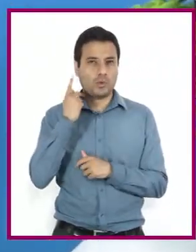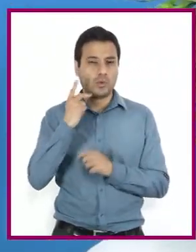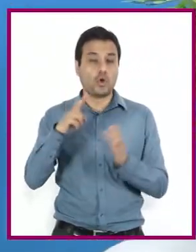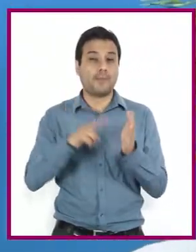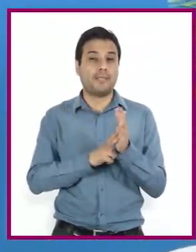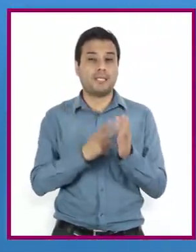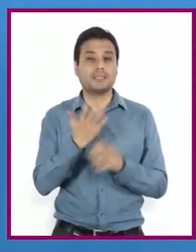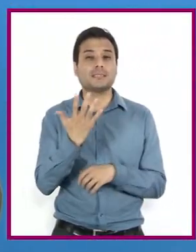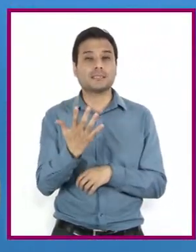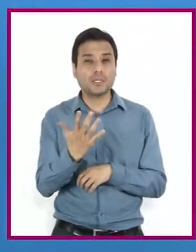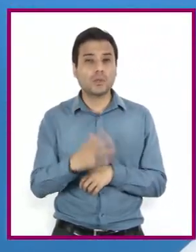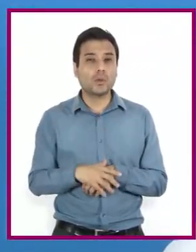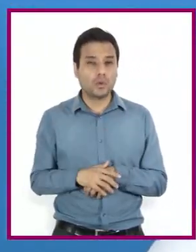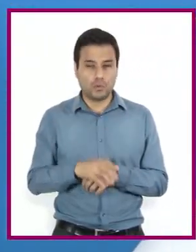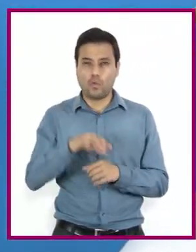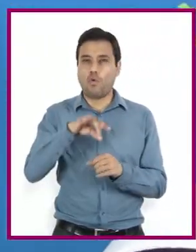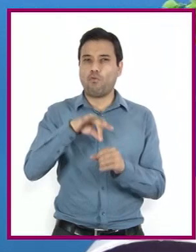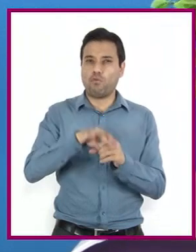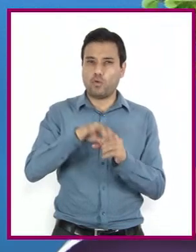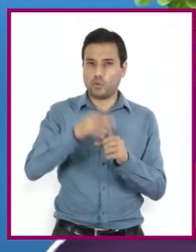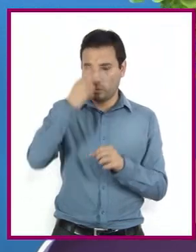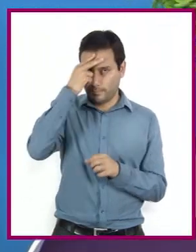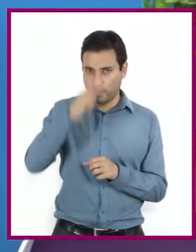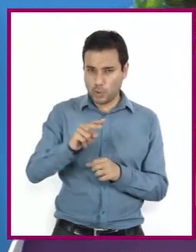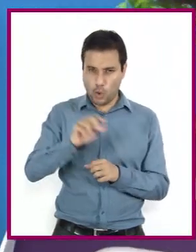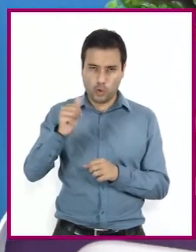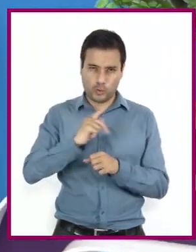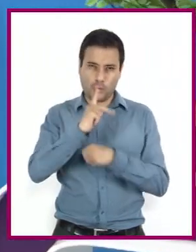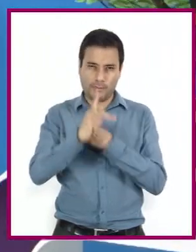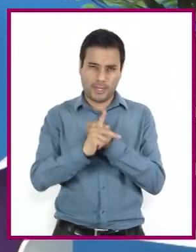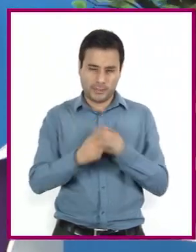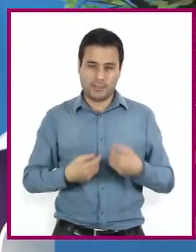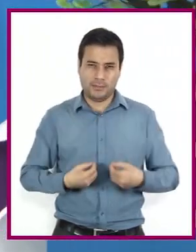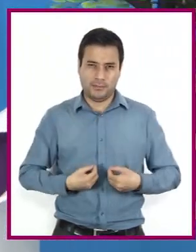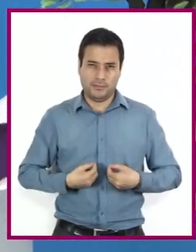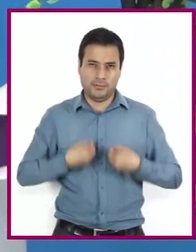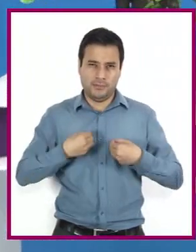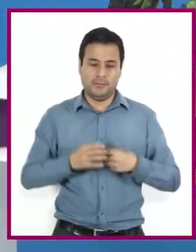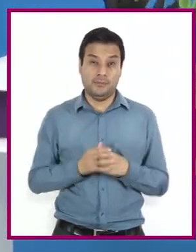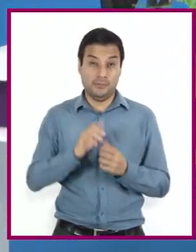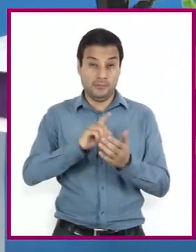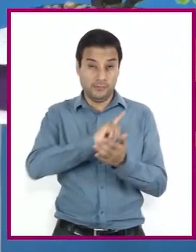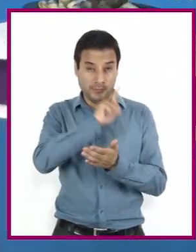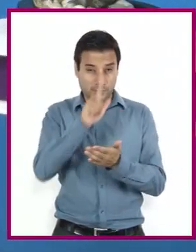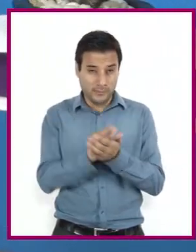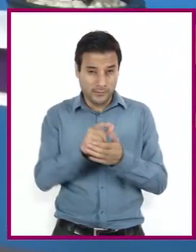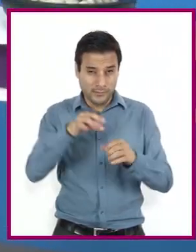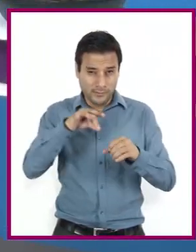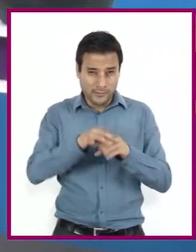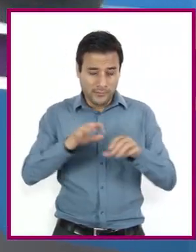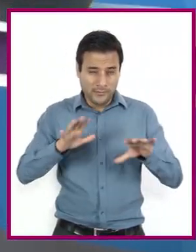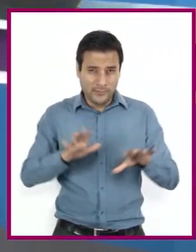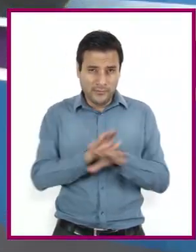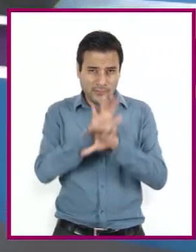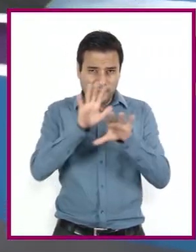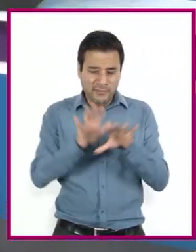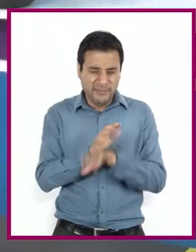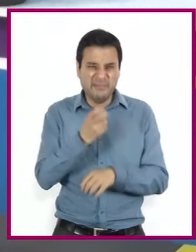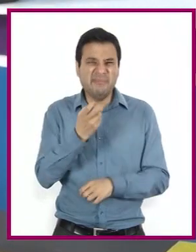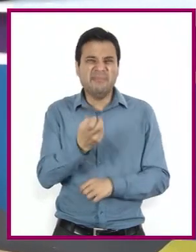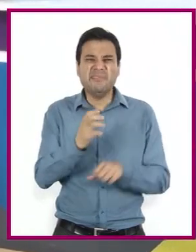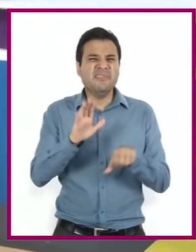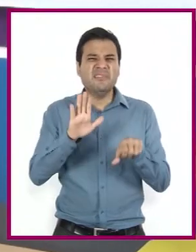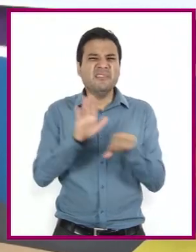para regular el voto de los mexicanos en el extranjero. El reformismo electoral mexicano es reflejo